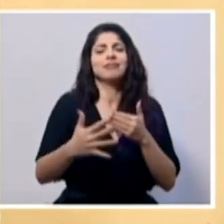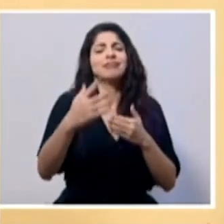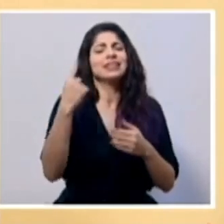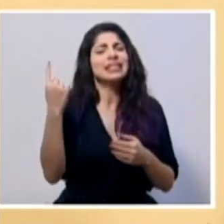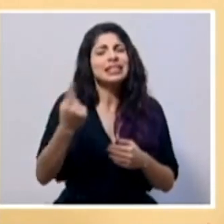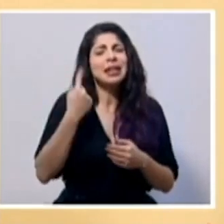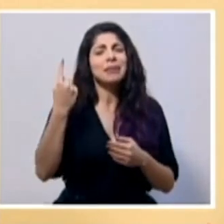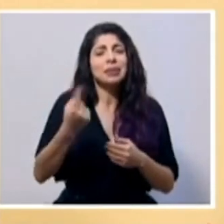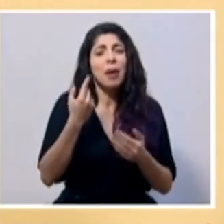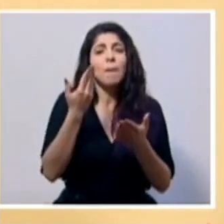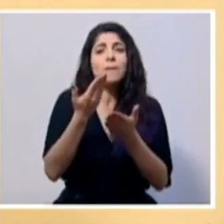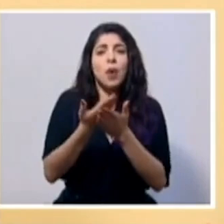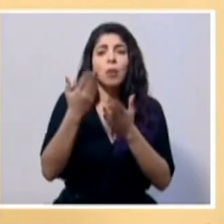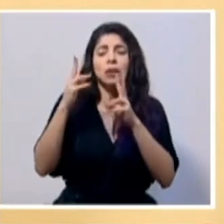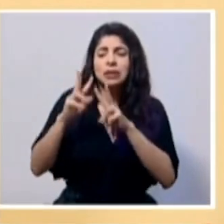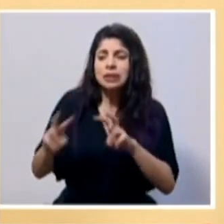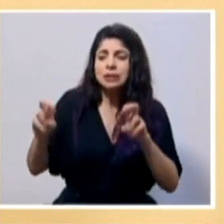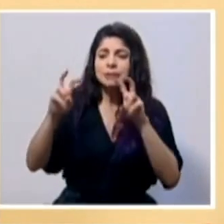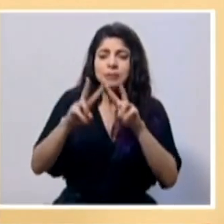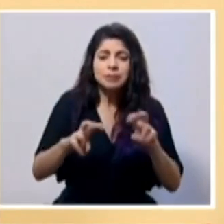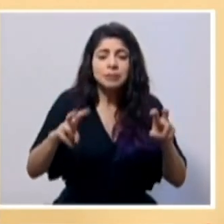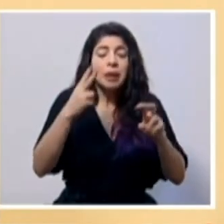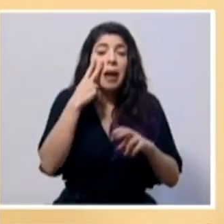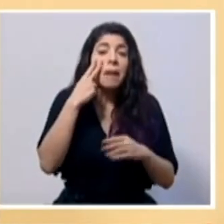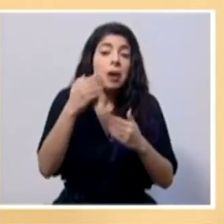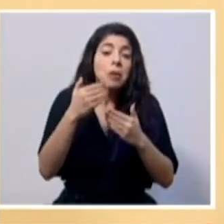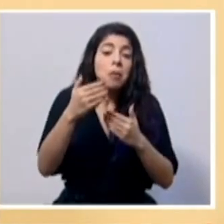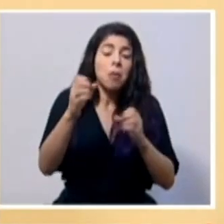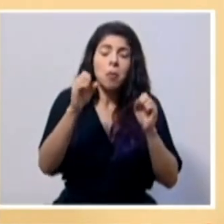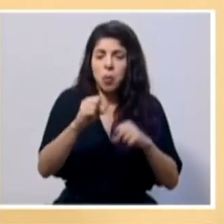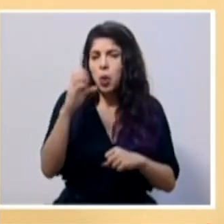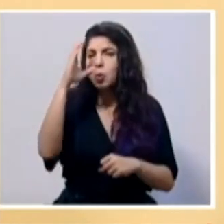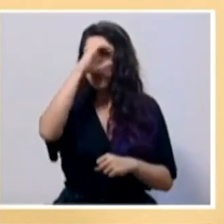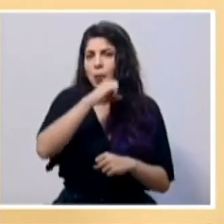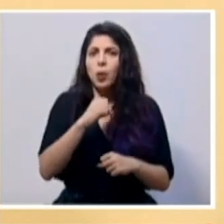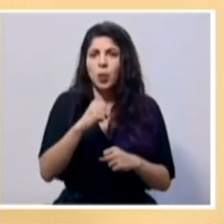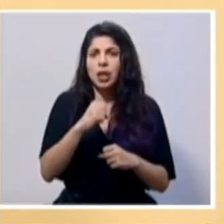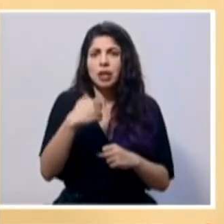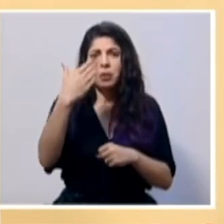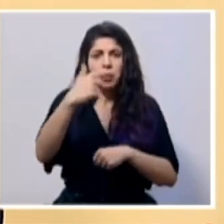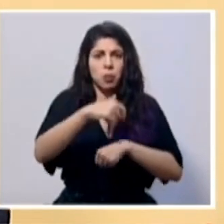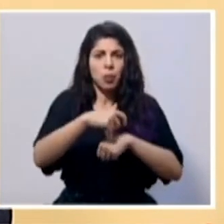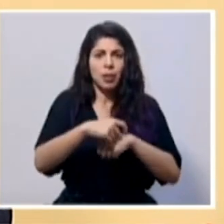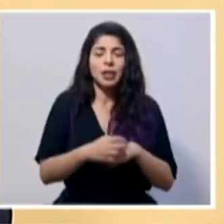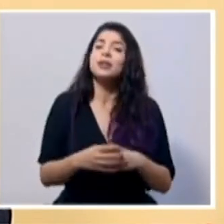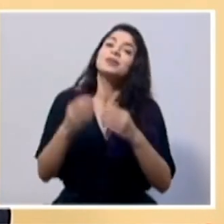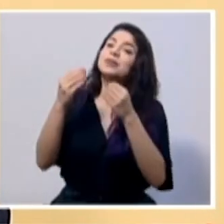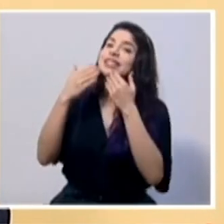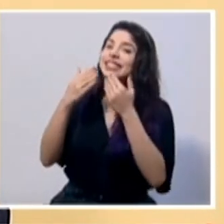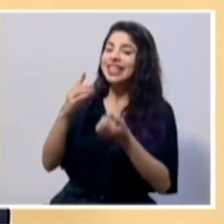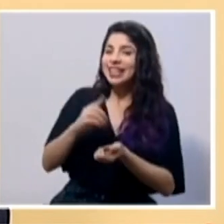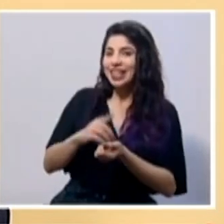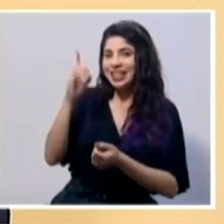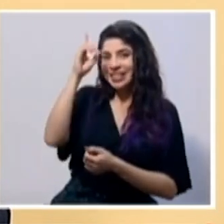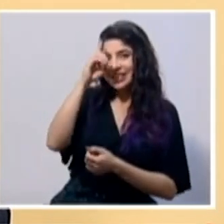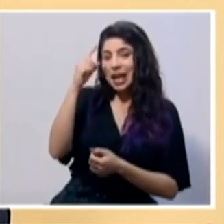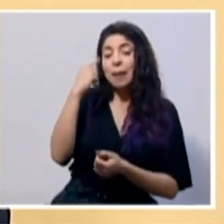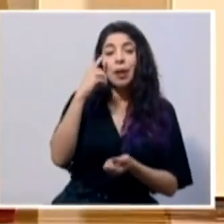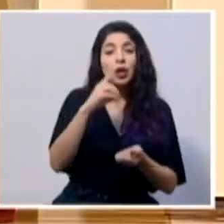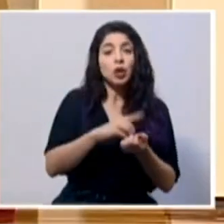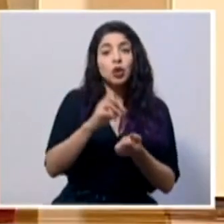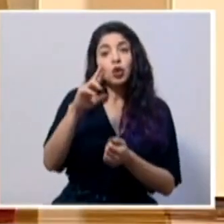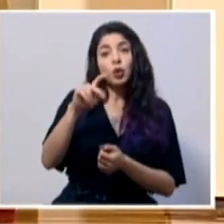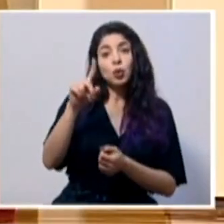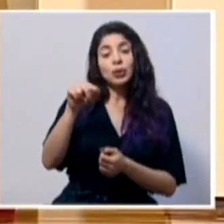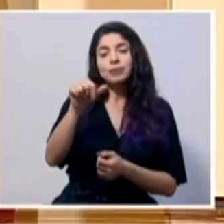las propuestas que se hacen y podemos eventualmente considerarlas para futuros momentos. Muchísimas gracias, doctor Salas. Para el doctor Ruiz,